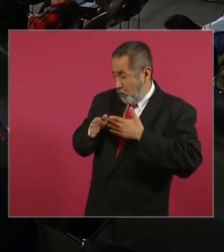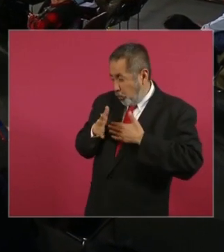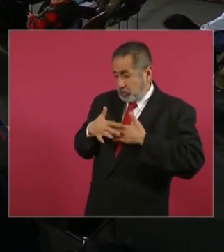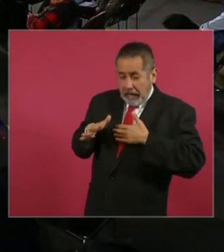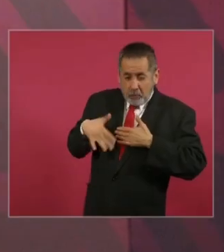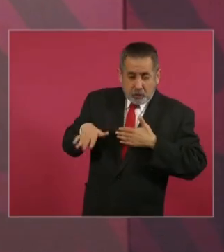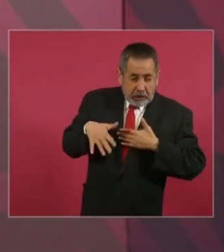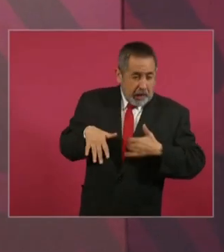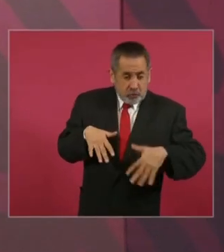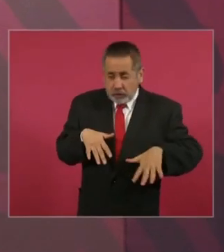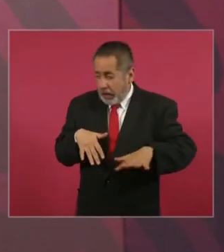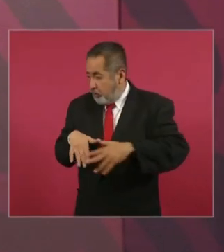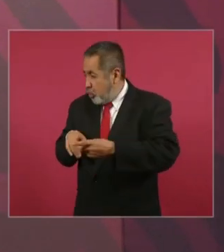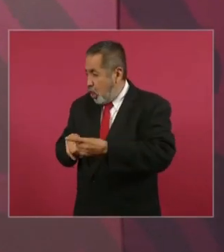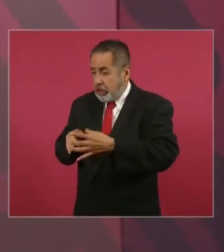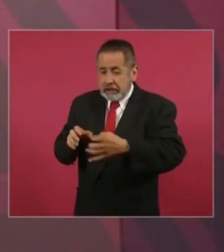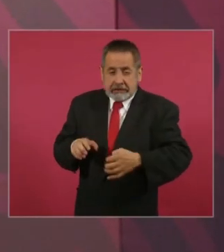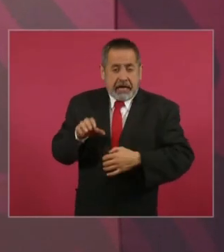a buscar a Catarino,